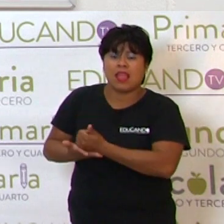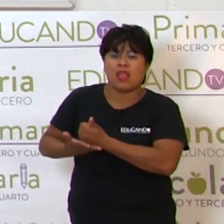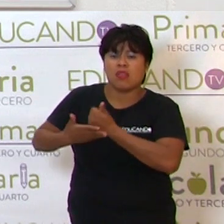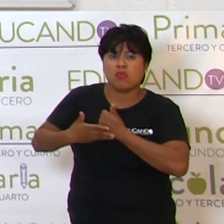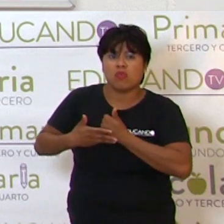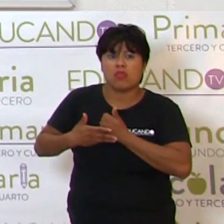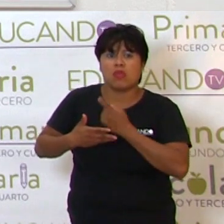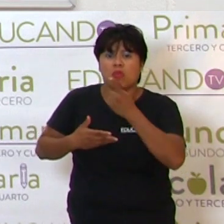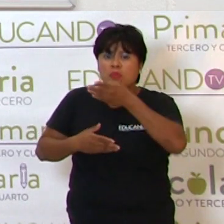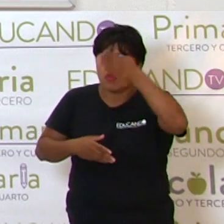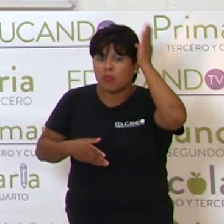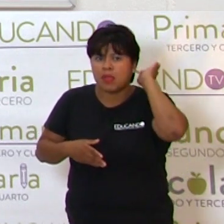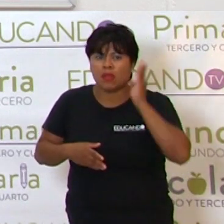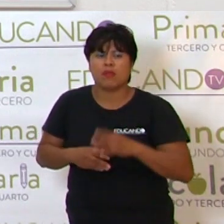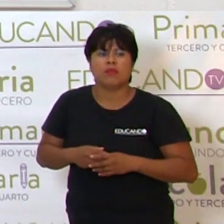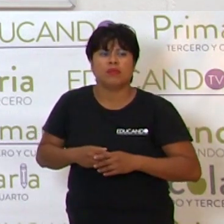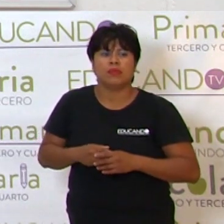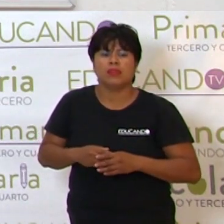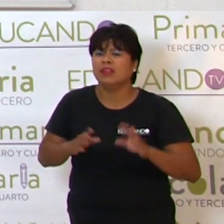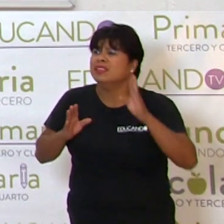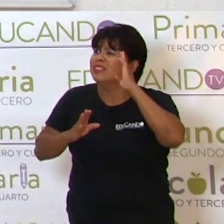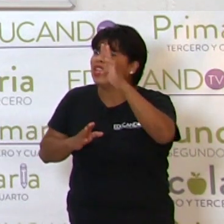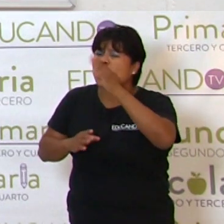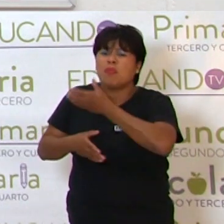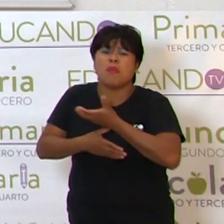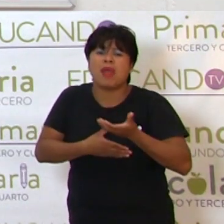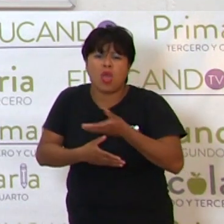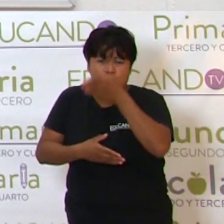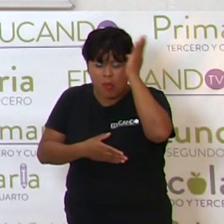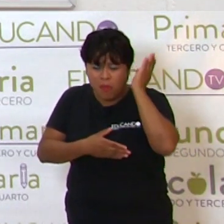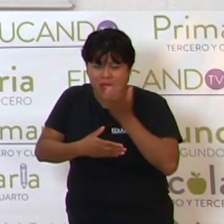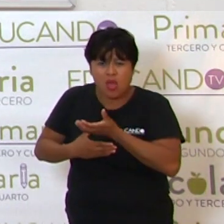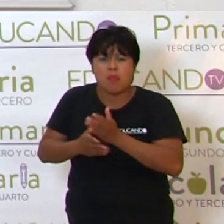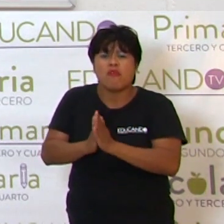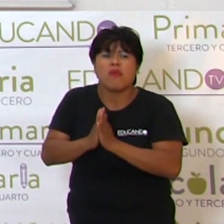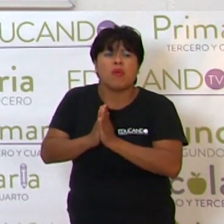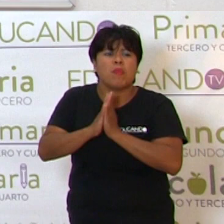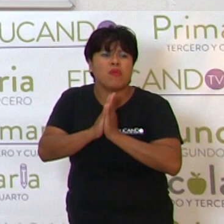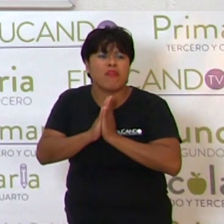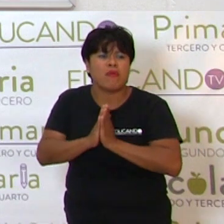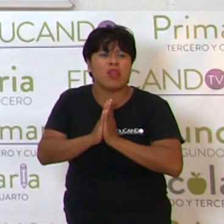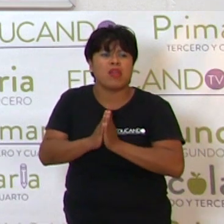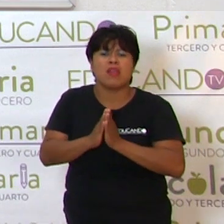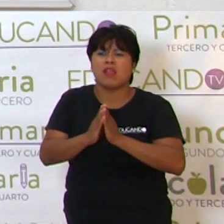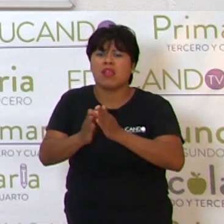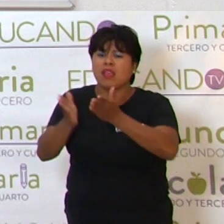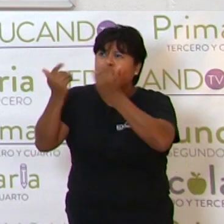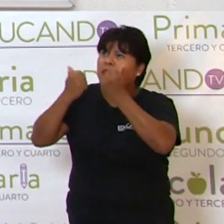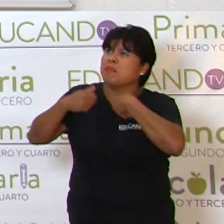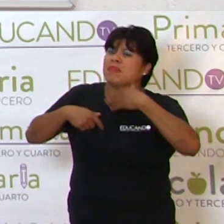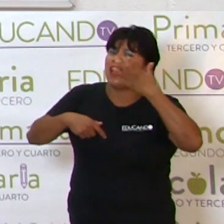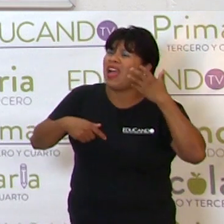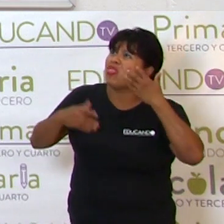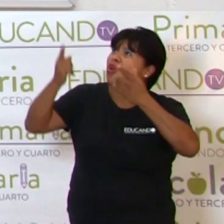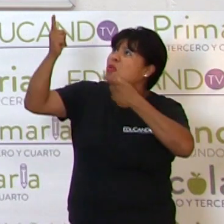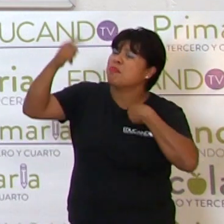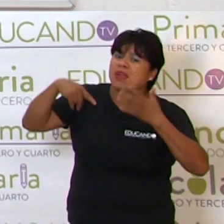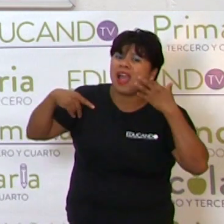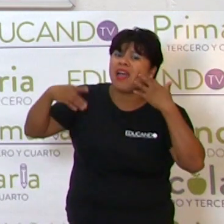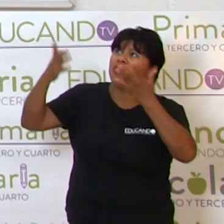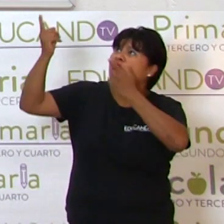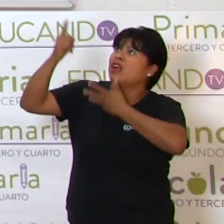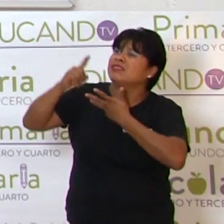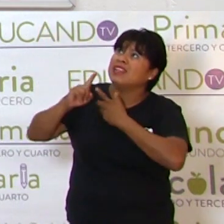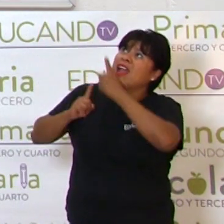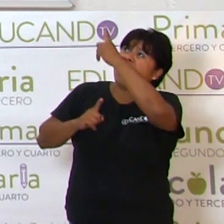a un bombero. Señor bombero, por favor, baje a mi gato está